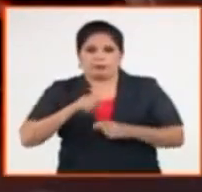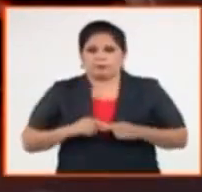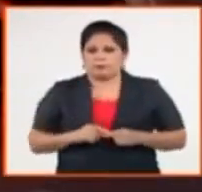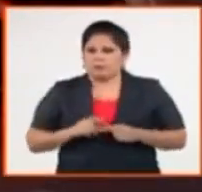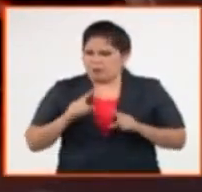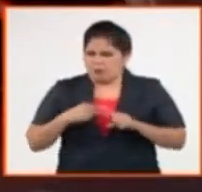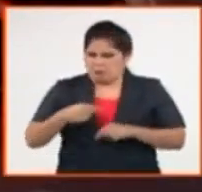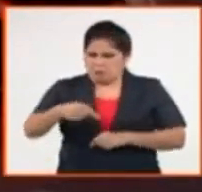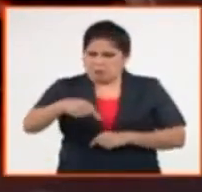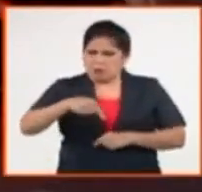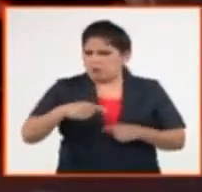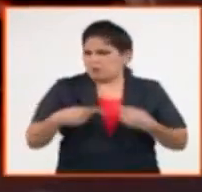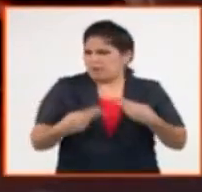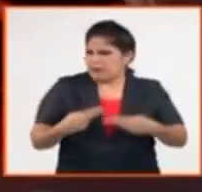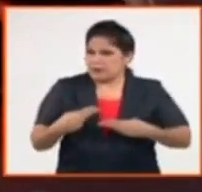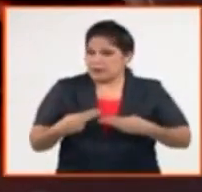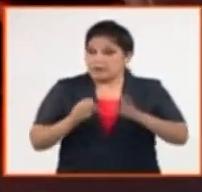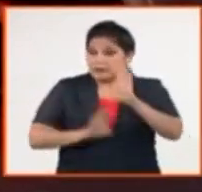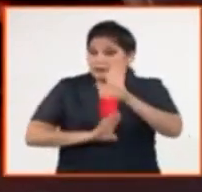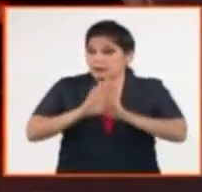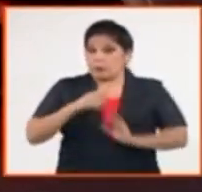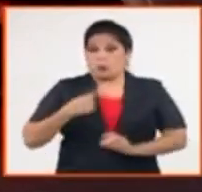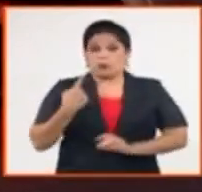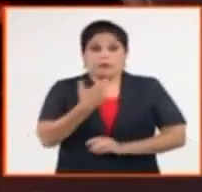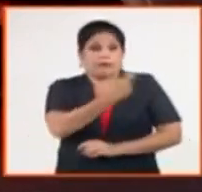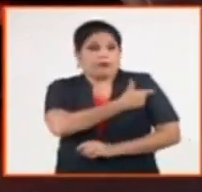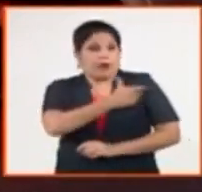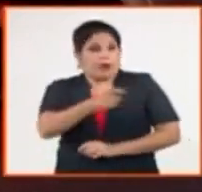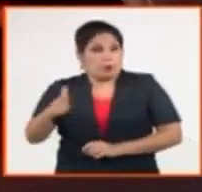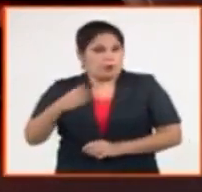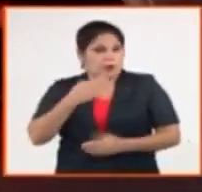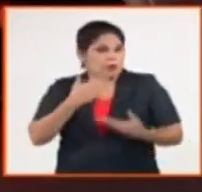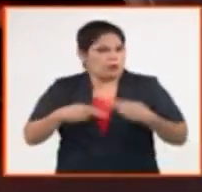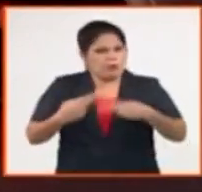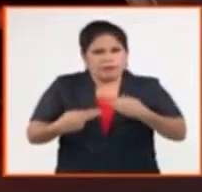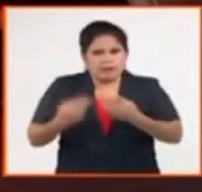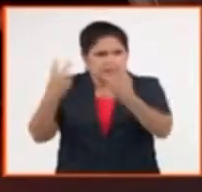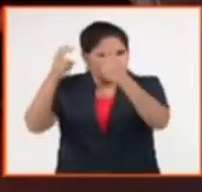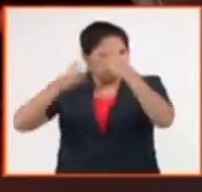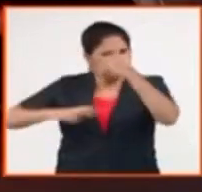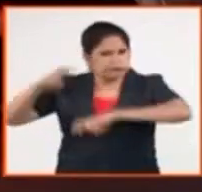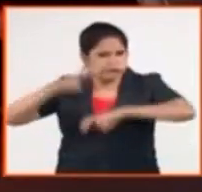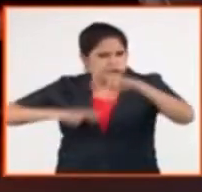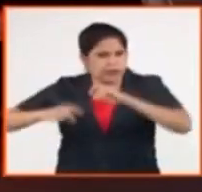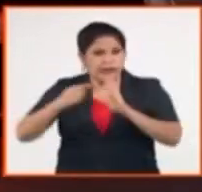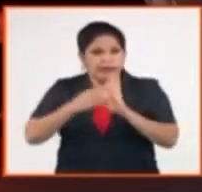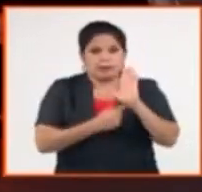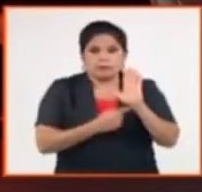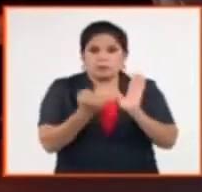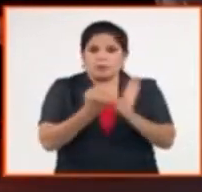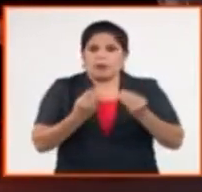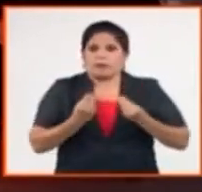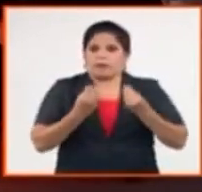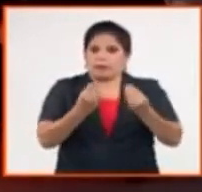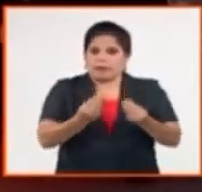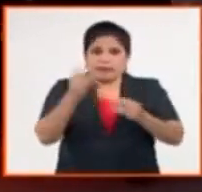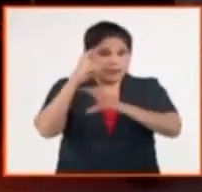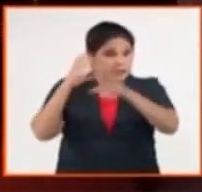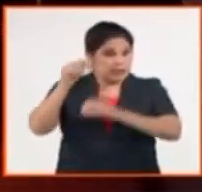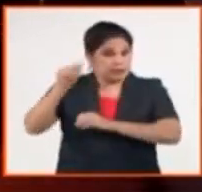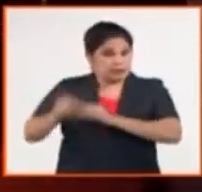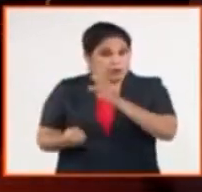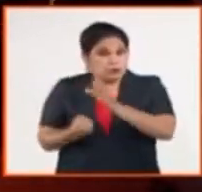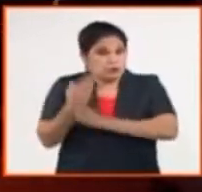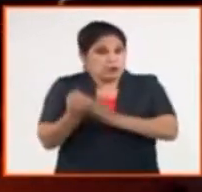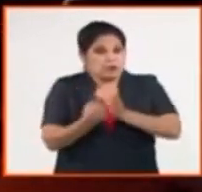próximos pasos, Rolando, en el desarrollo de nuestras vacunas, de nuestros candidatos vacunales? ¿Qué otros elementos se siguen aportando desde la ciencia para este empeño de